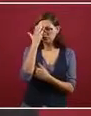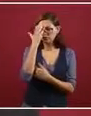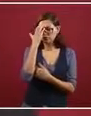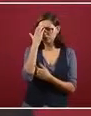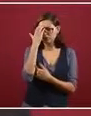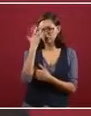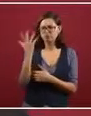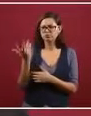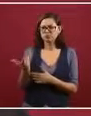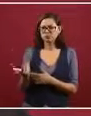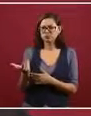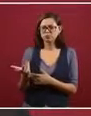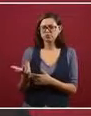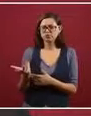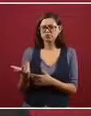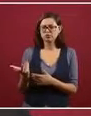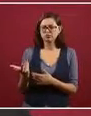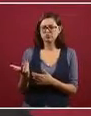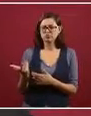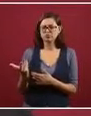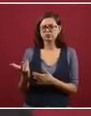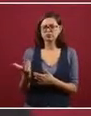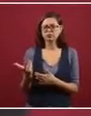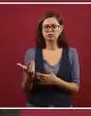cómo se